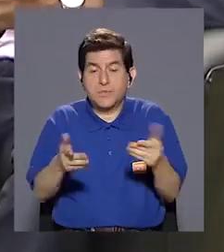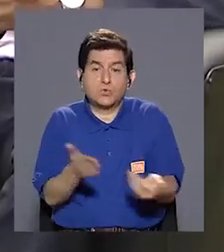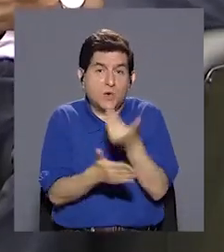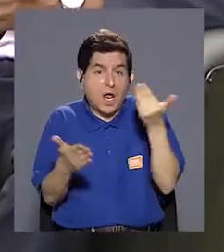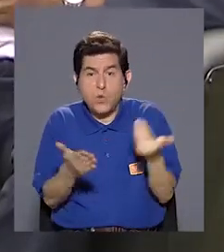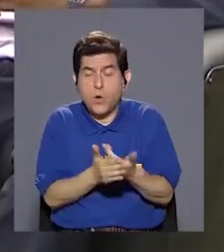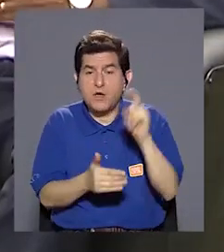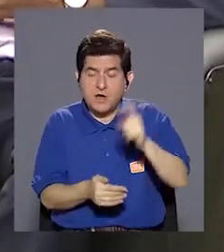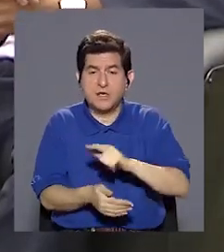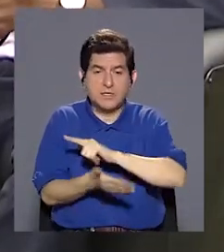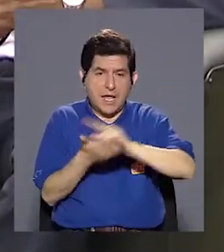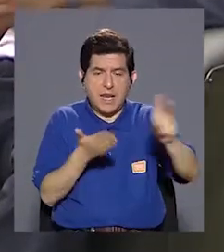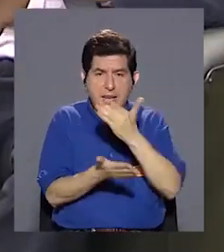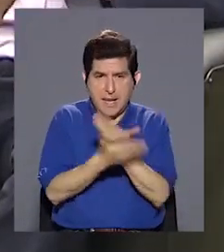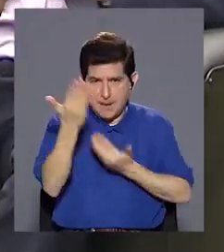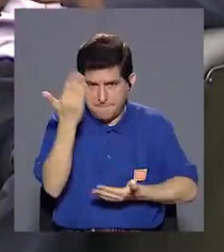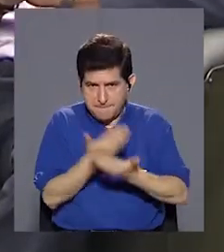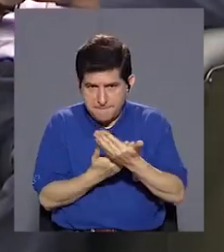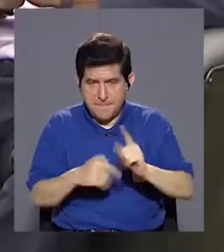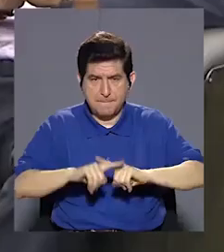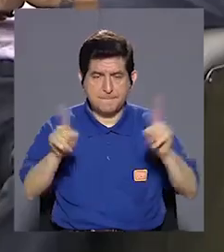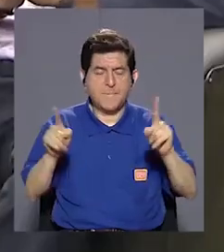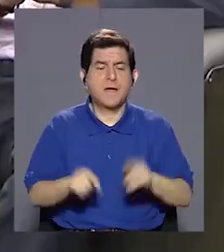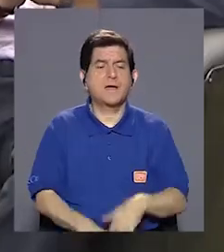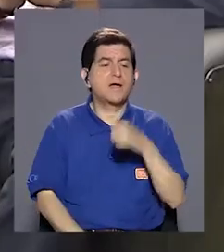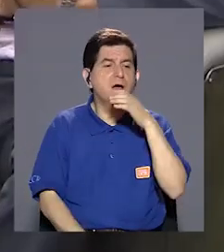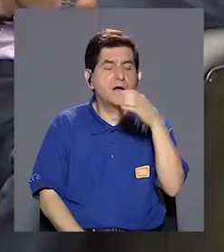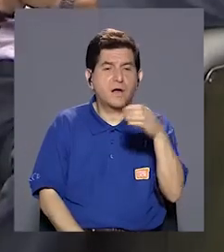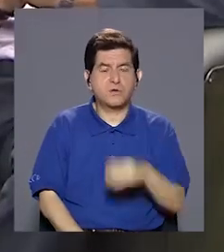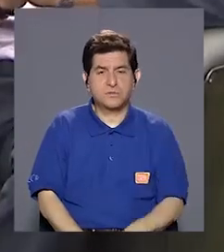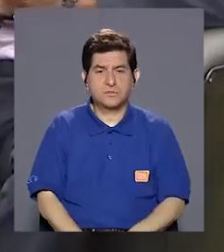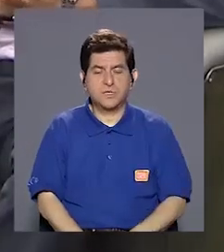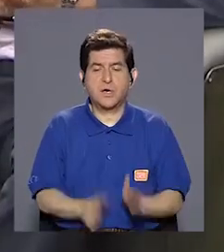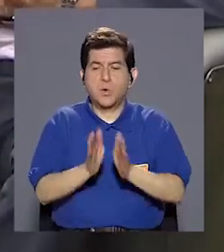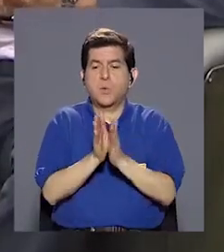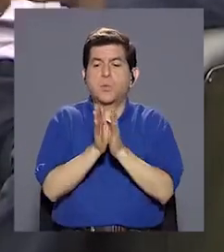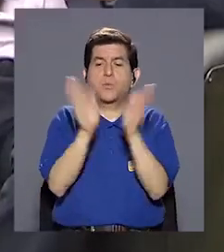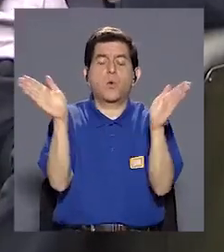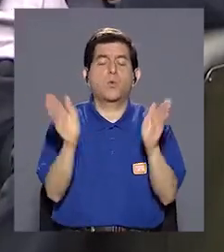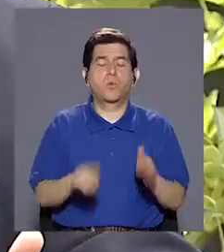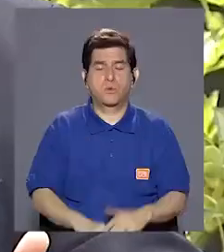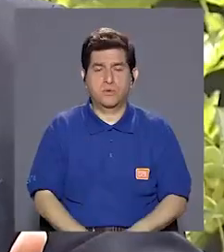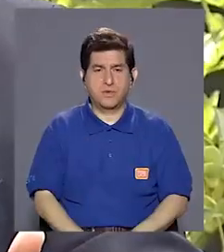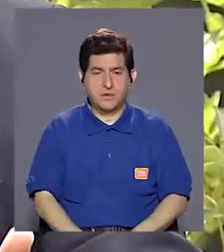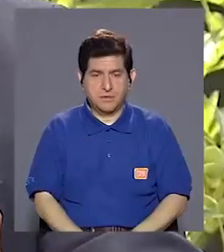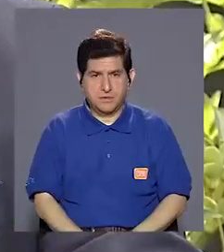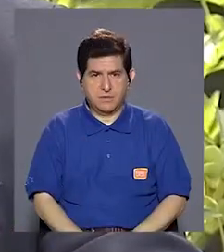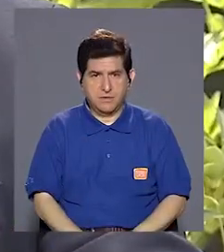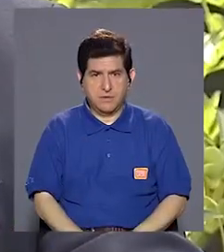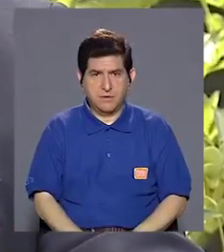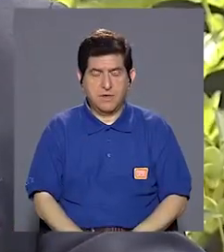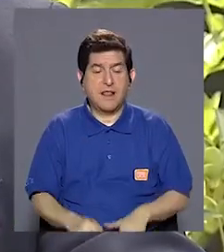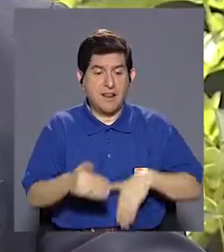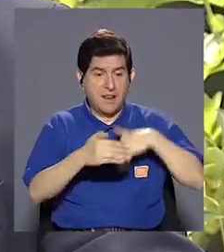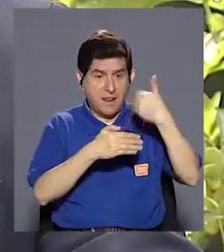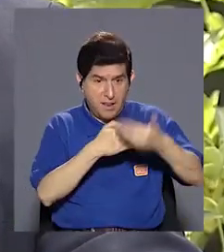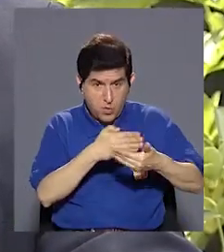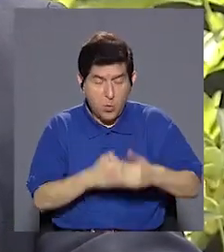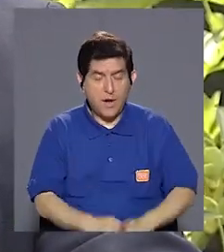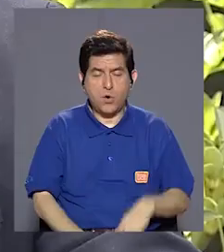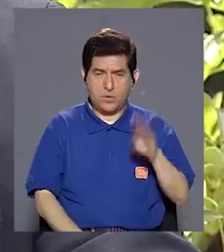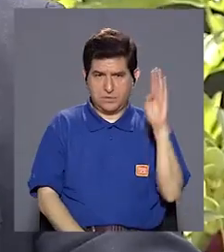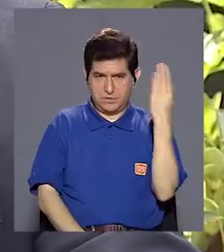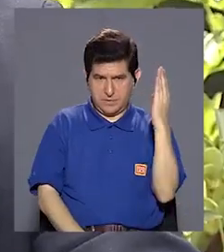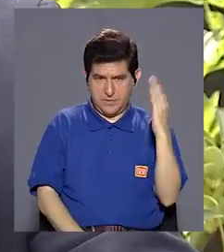algún paciente nuevo, tiene que estarse lavando las manos. Pero en realidad, lo que recomendamos para el público en general es que se las laven después